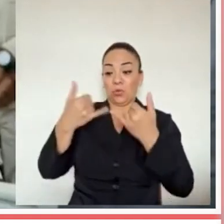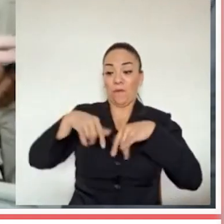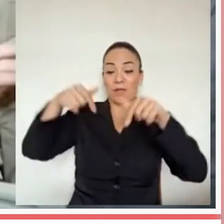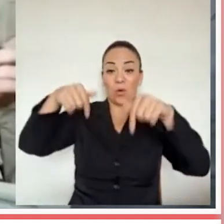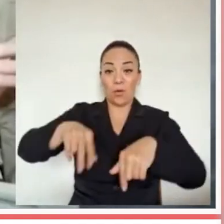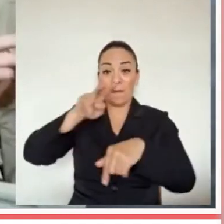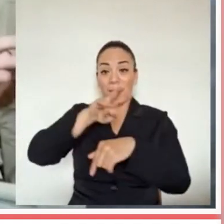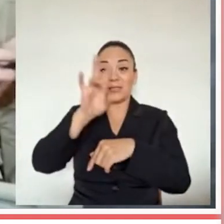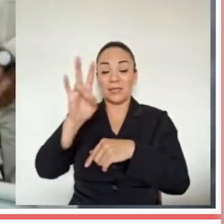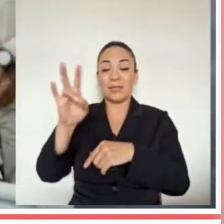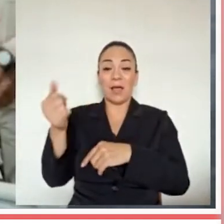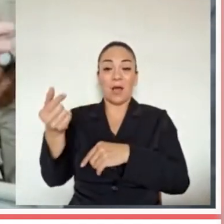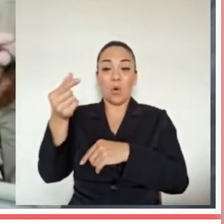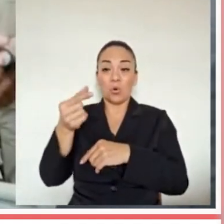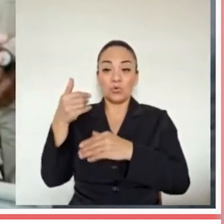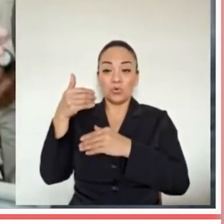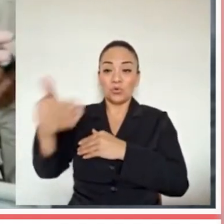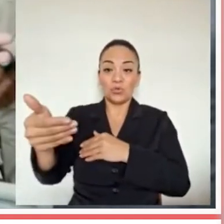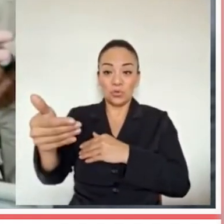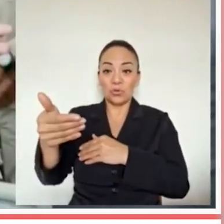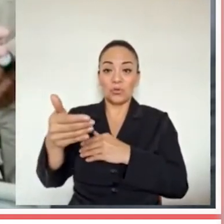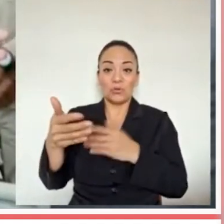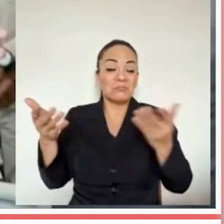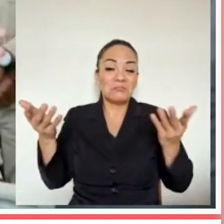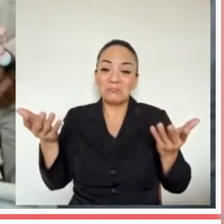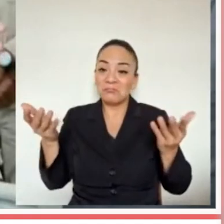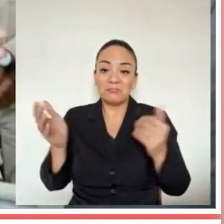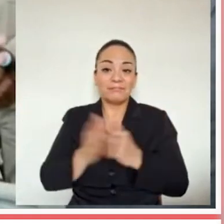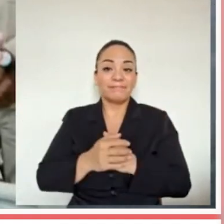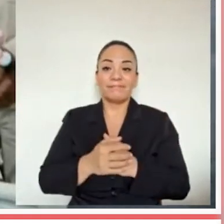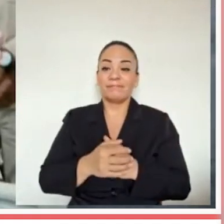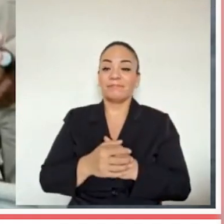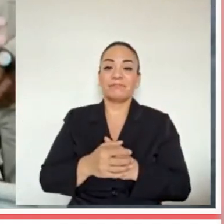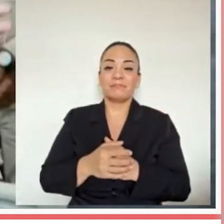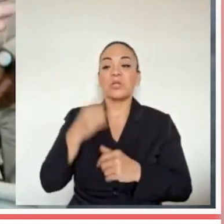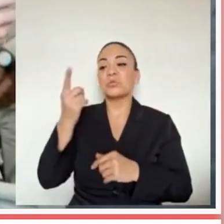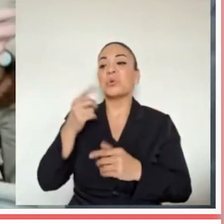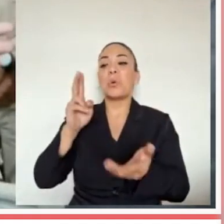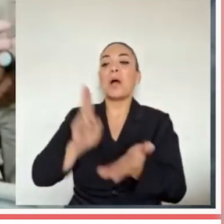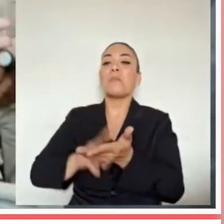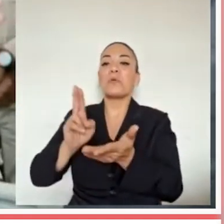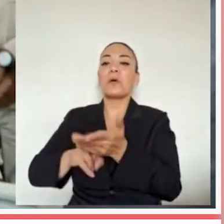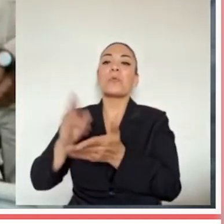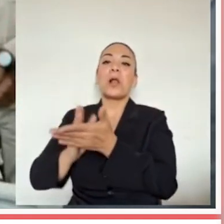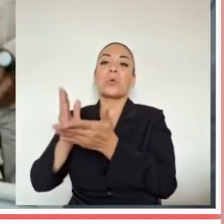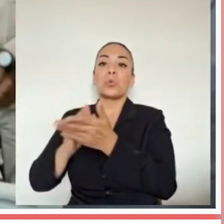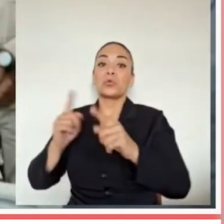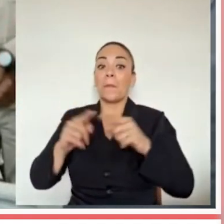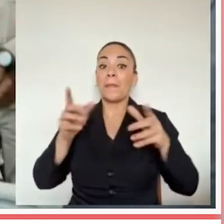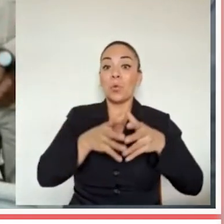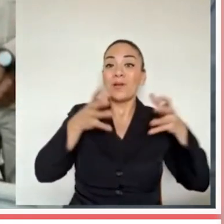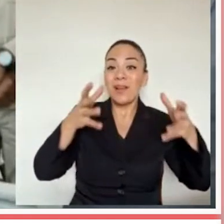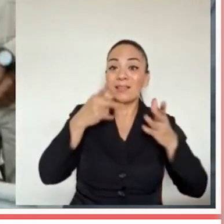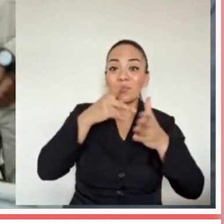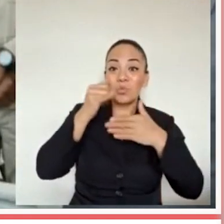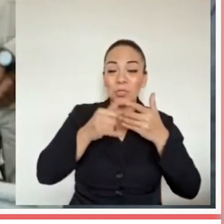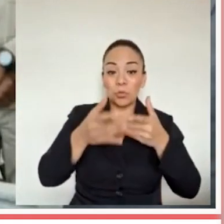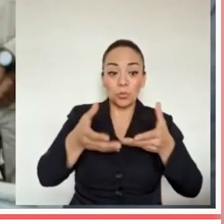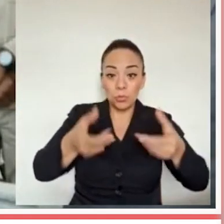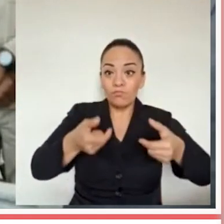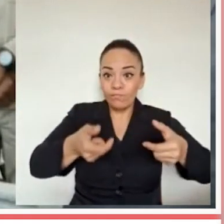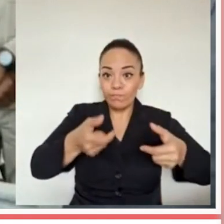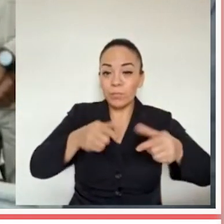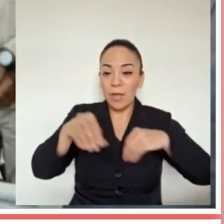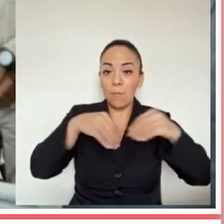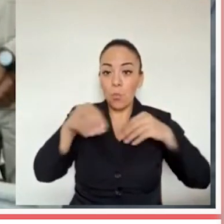27 de agosto, pasaron los menos controversiales nada más y los grandes proyectos, los que sí mueven la